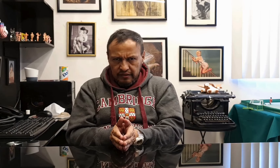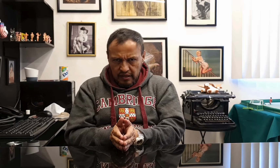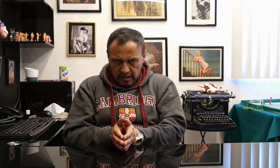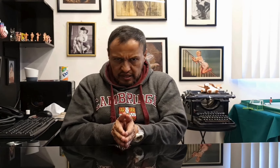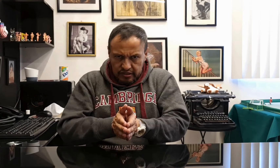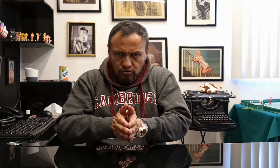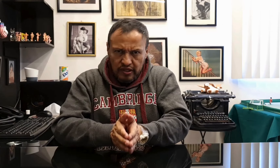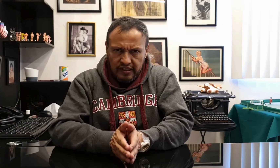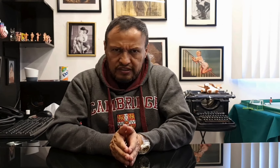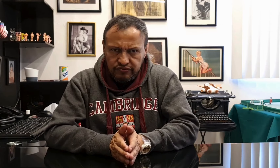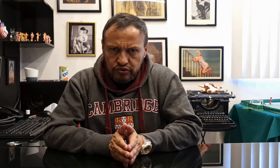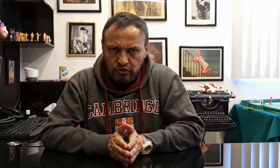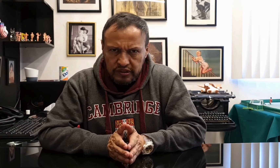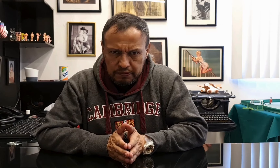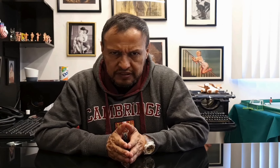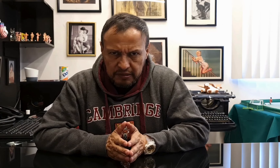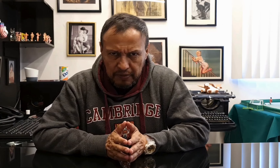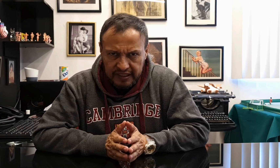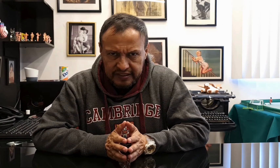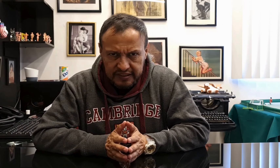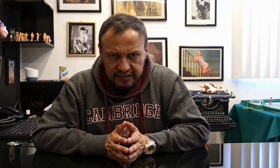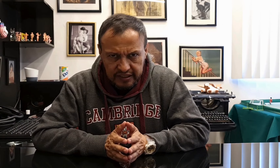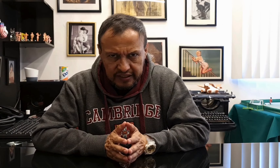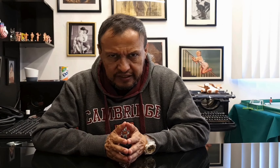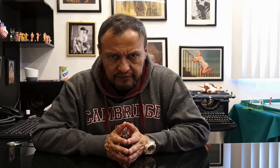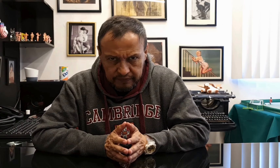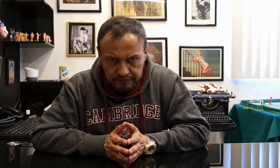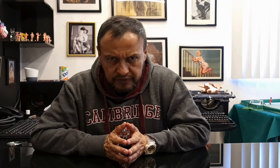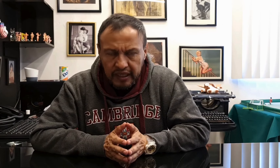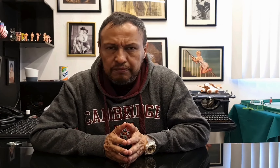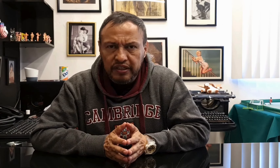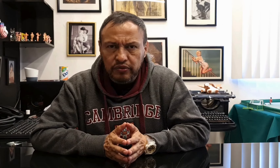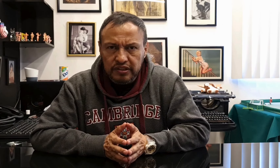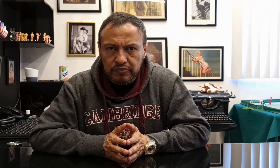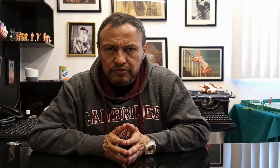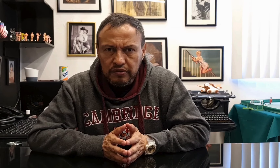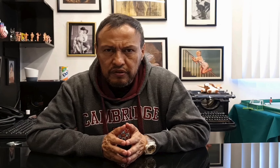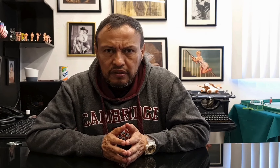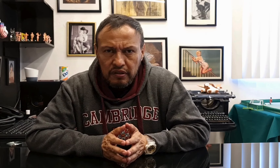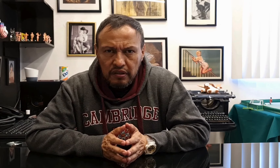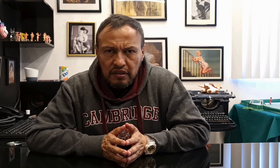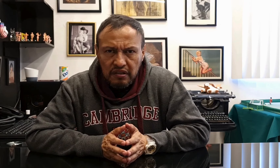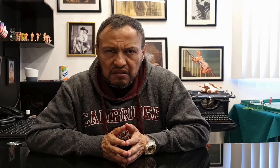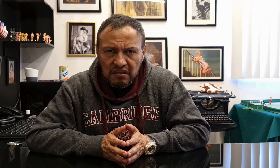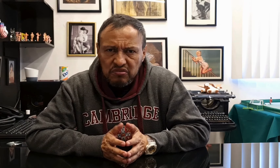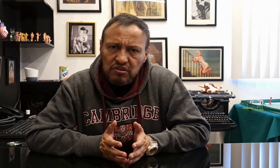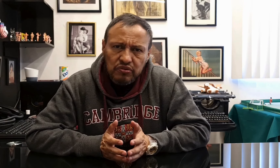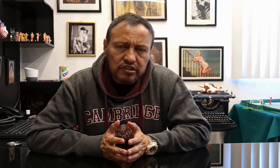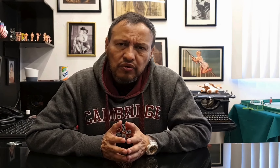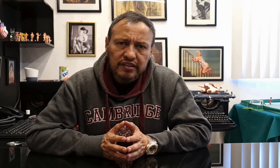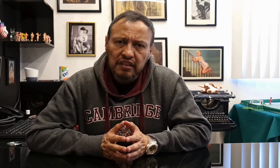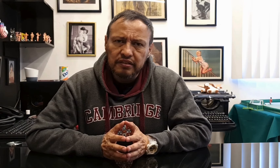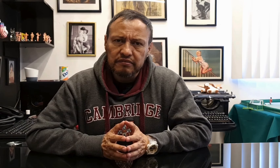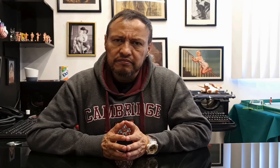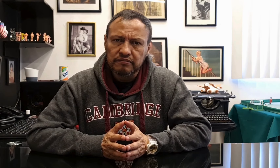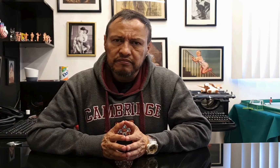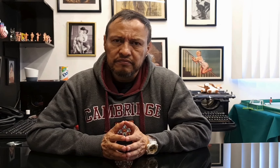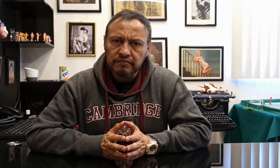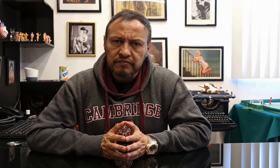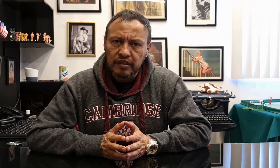ciudadanía es una de las funciones principales que tiene el periodismo. Eso es lo que hizo